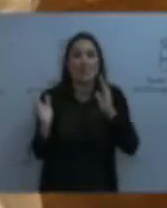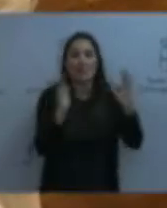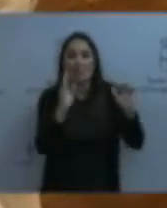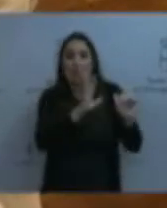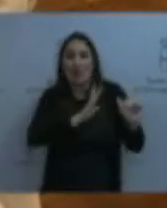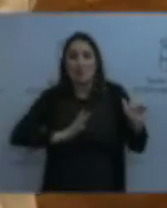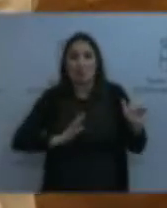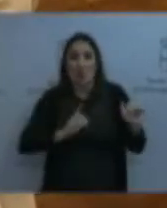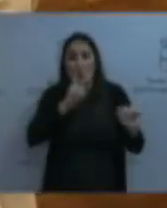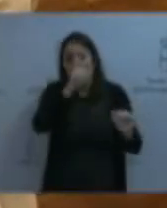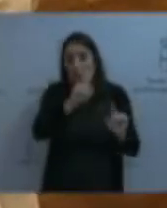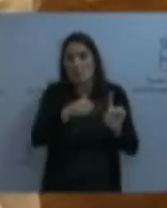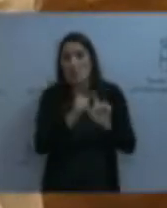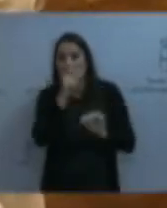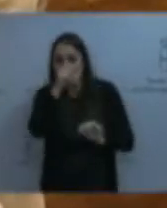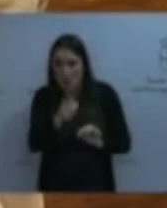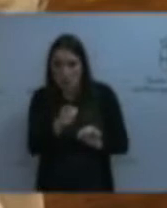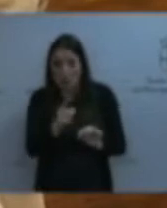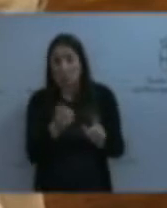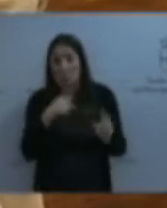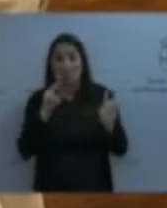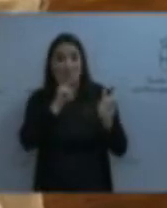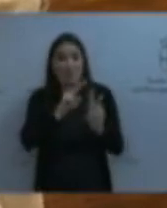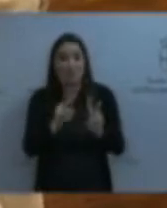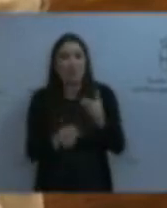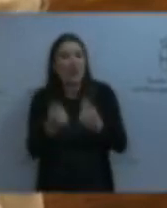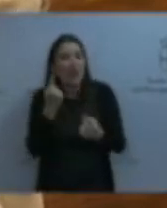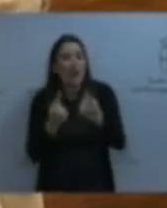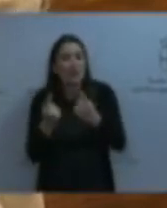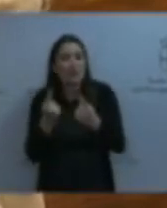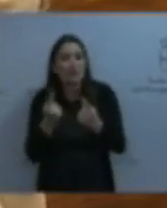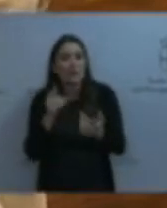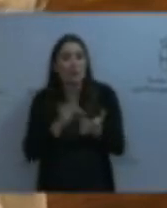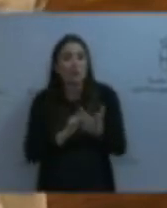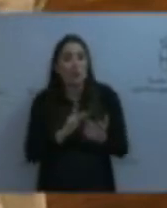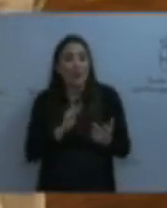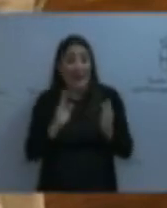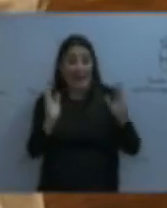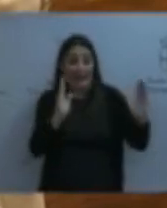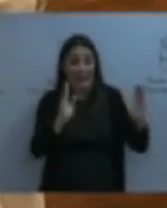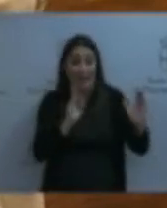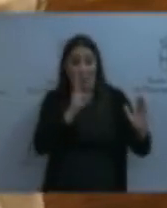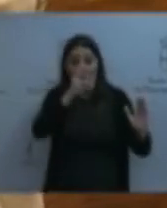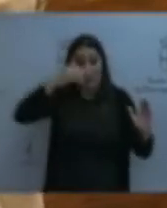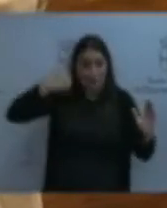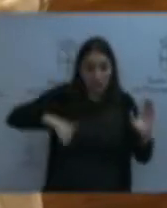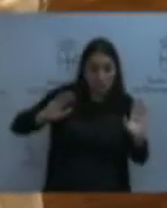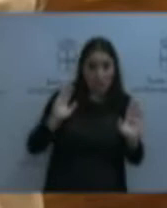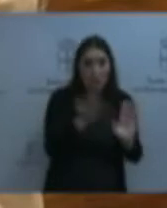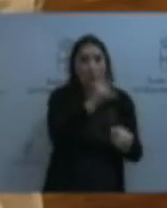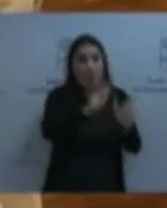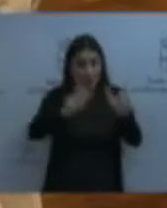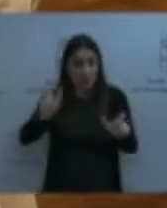más otro año, y lo que nos encontramos es que muchas veces lo que ocurría es que, después de pasar este tiempo, las personas